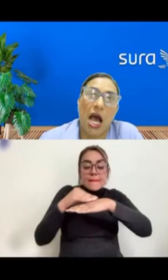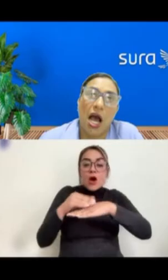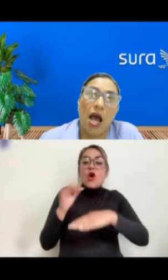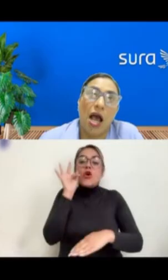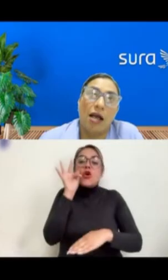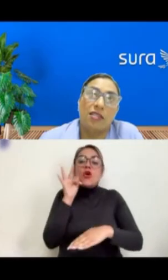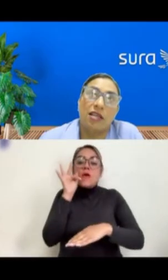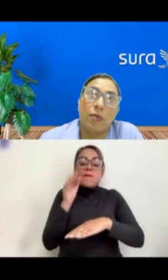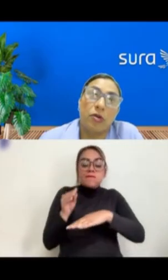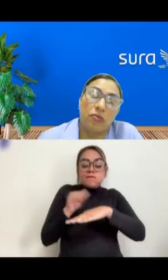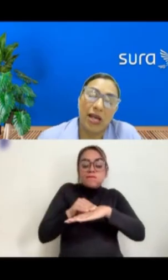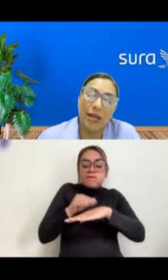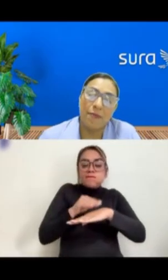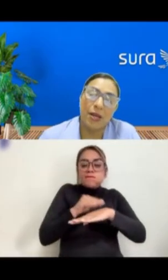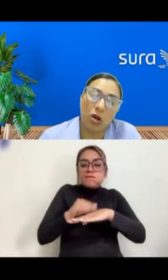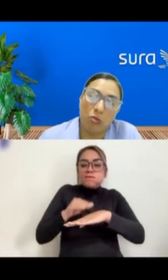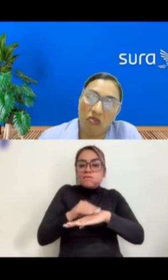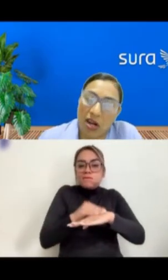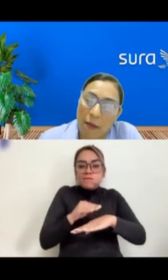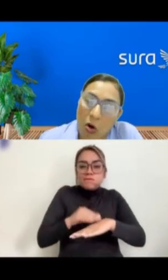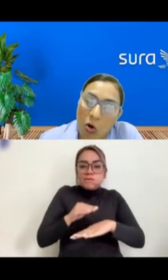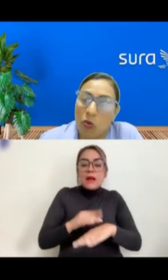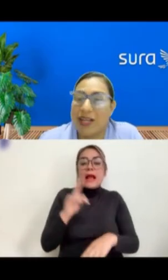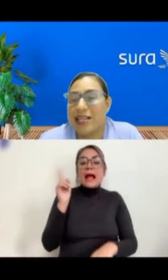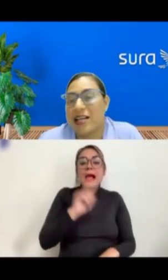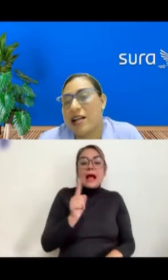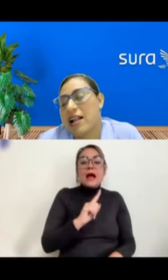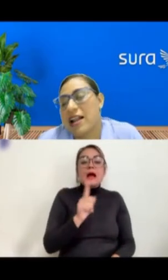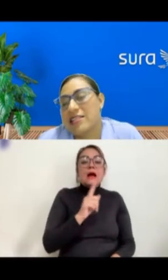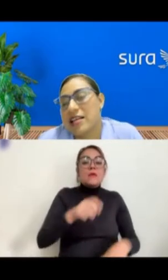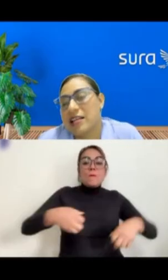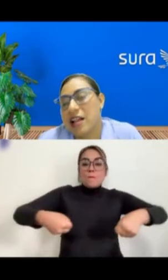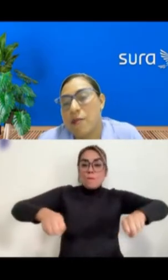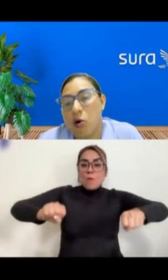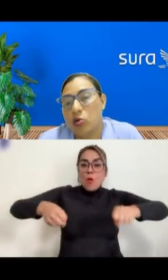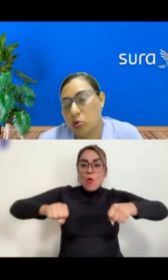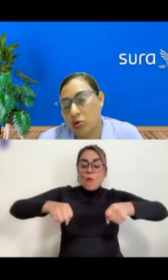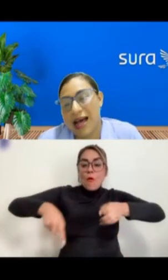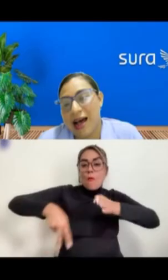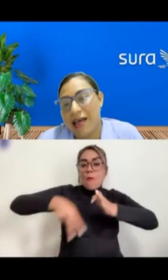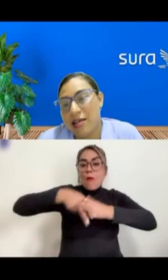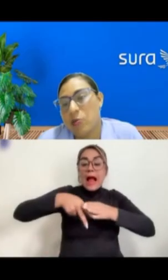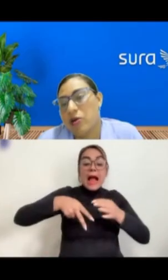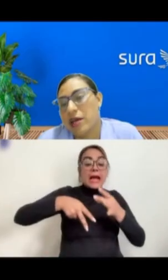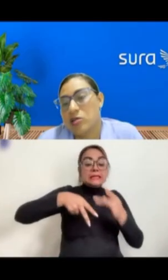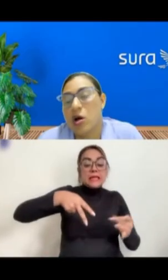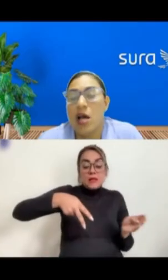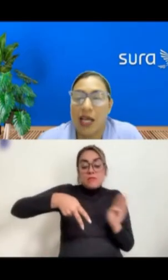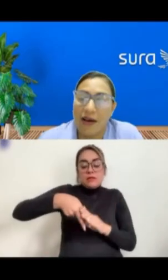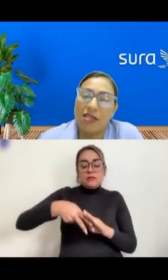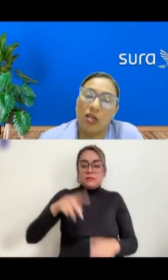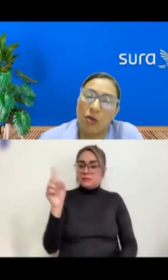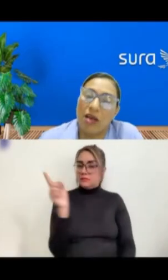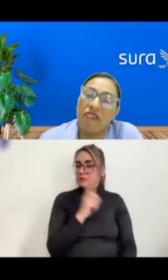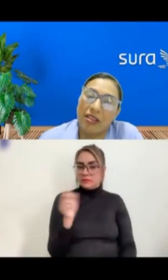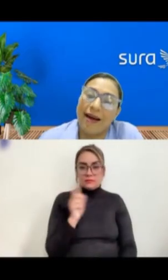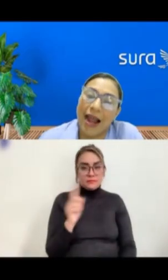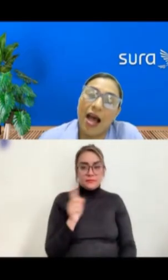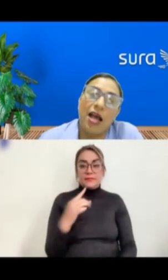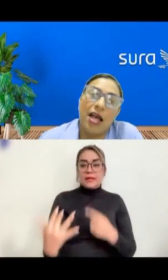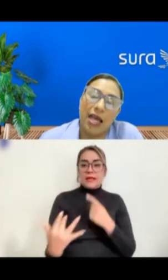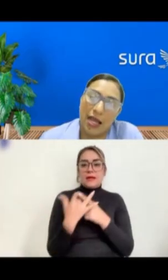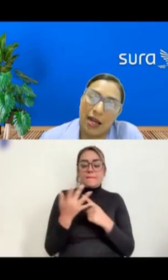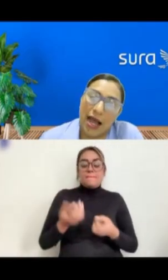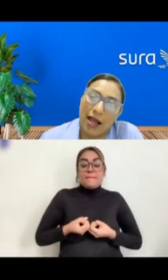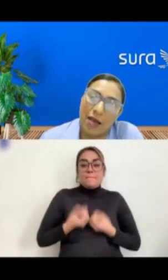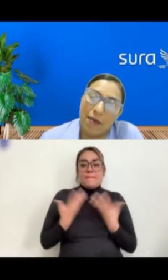le voy si voy, después que me quemé con el mofle de la moto, voy a hacerle el aceite de la moto. No, nada de eso, porque eso, ¿qué va a hacer? Nos va a